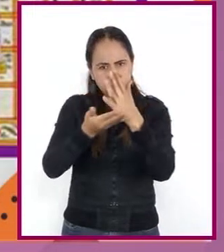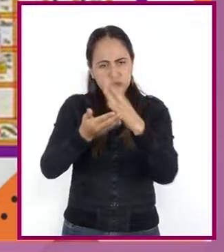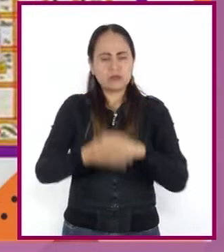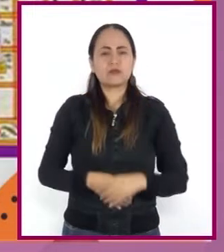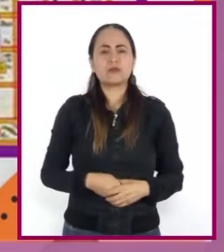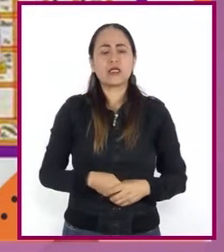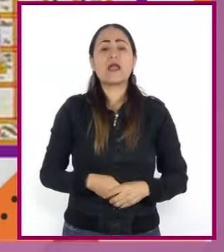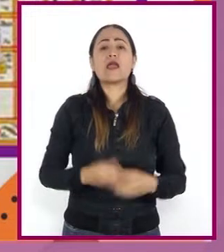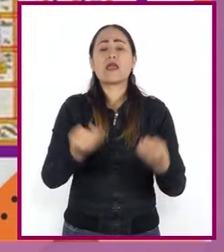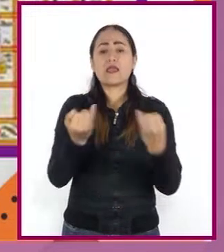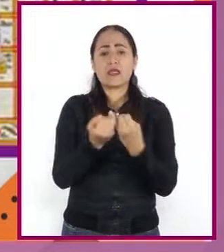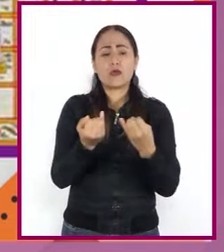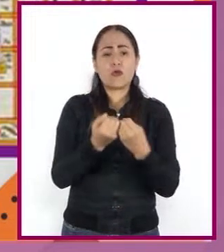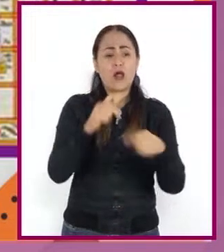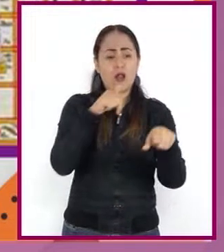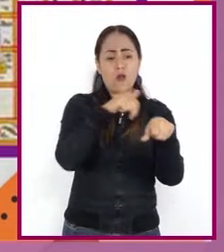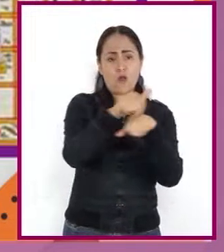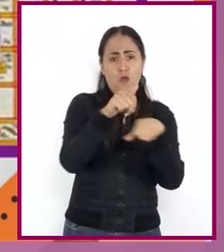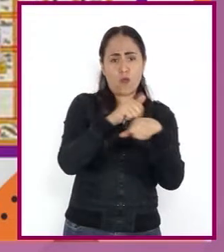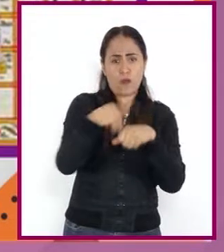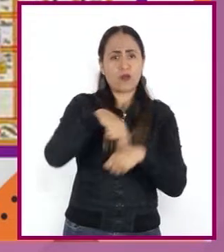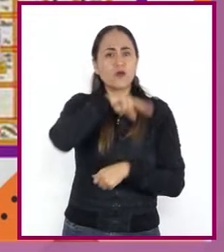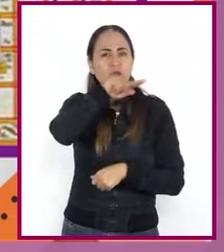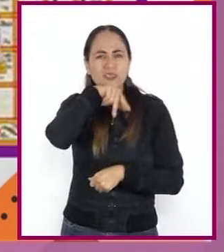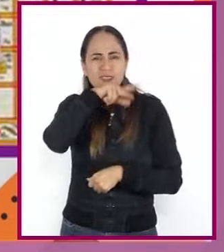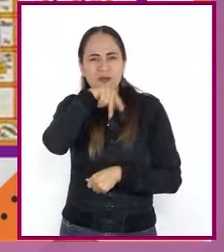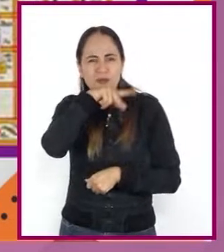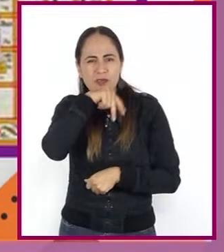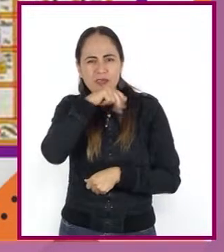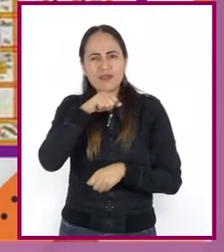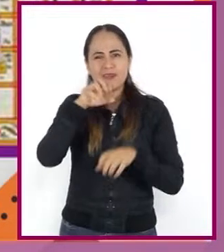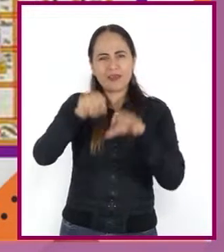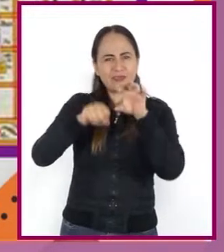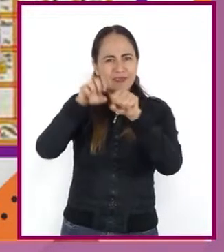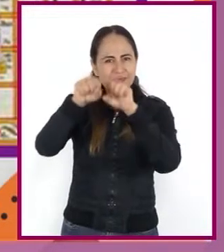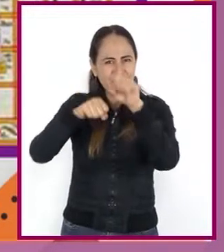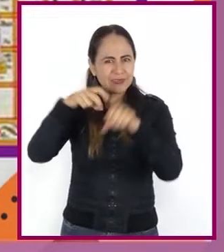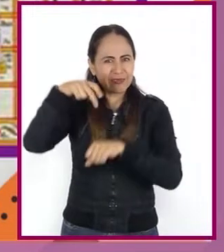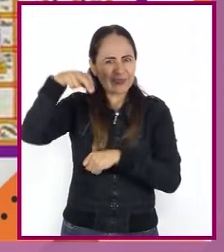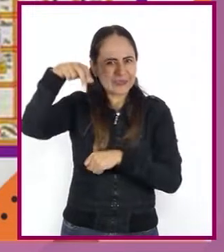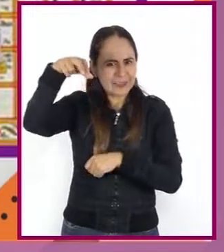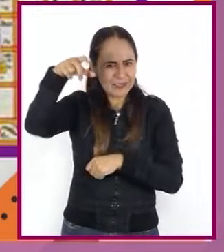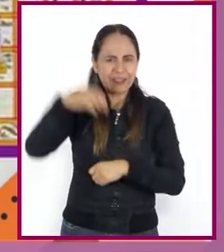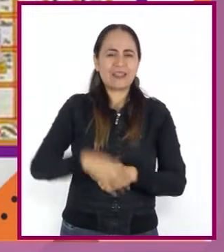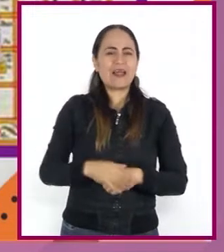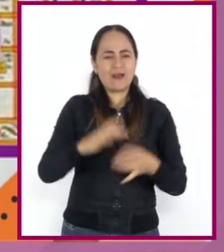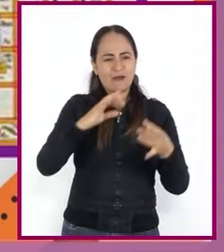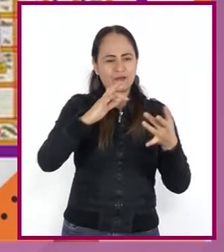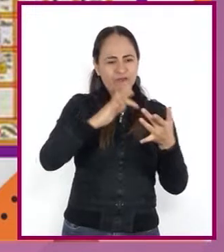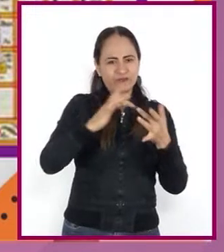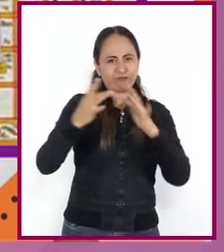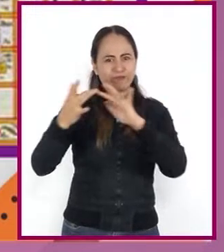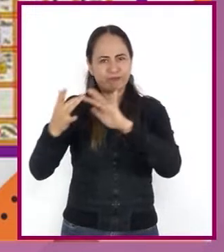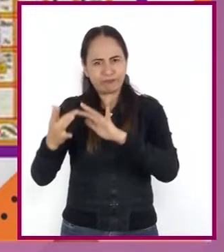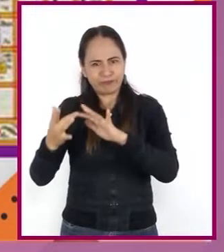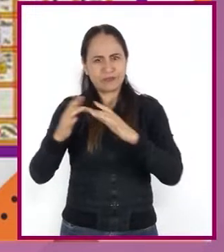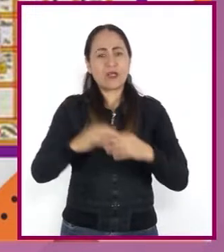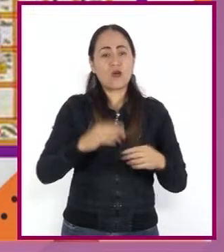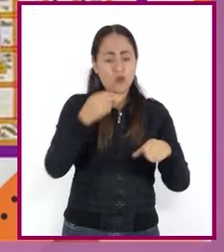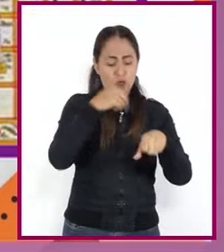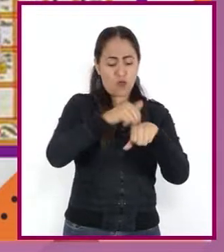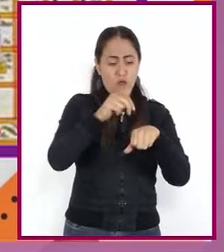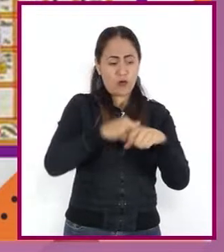además un número determinado de serpientes y escaleras que conectan cada una 2 casilleros